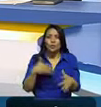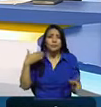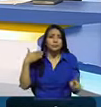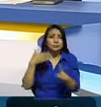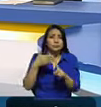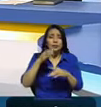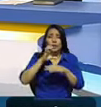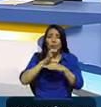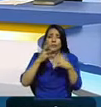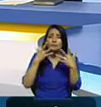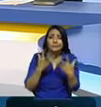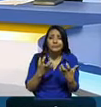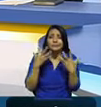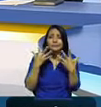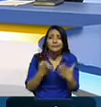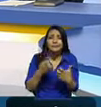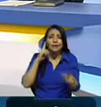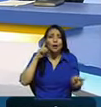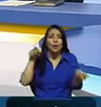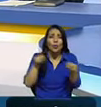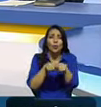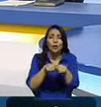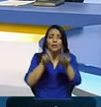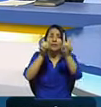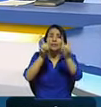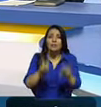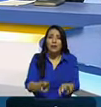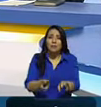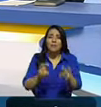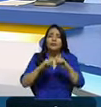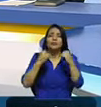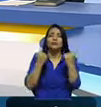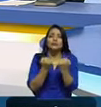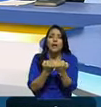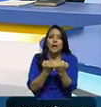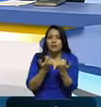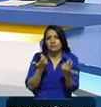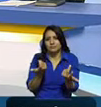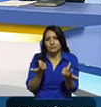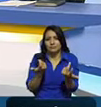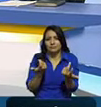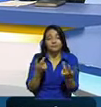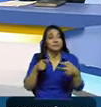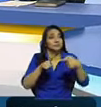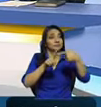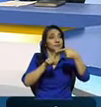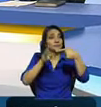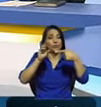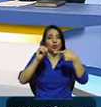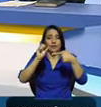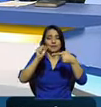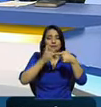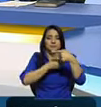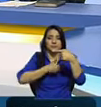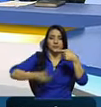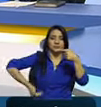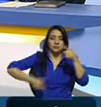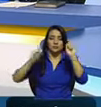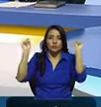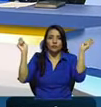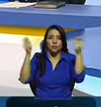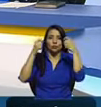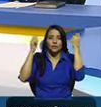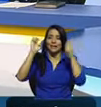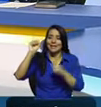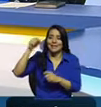Ecuador, fundamentalmente en los temas de lo social. Quisiera empezar con Boris Cornejo, presidente de la Fundación